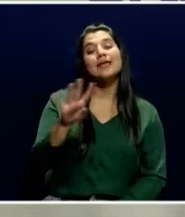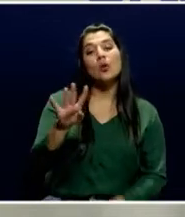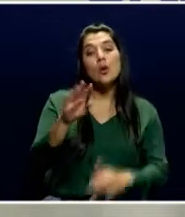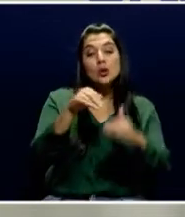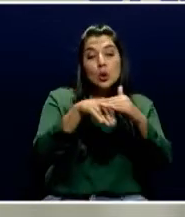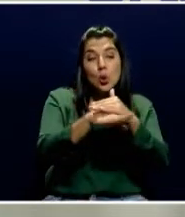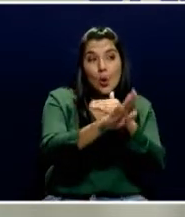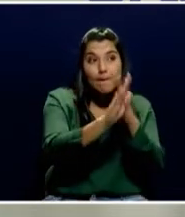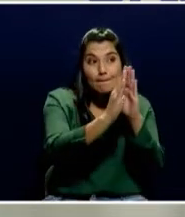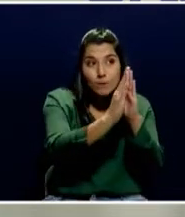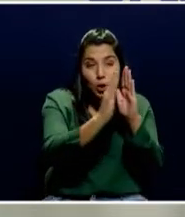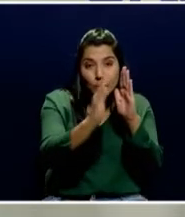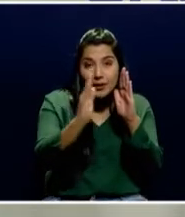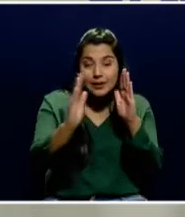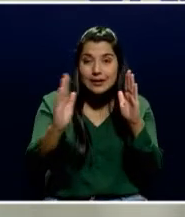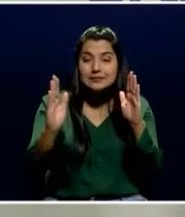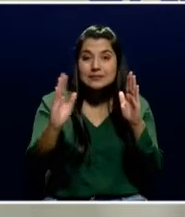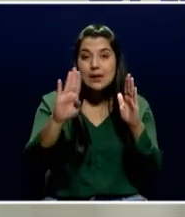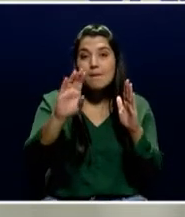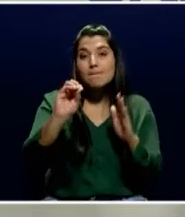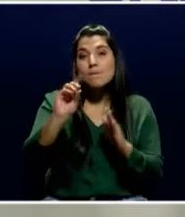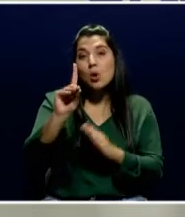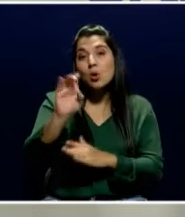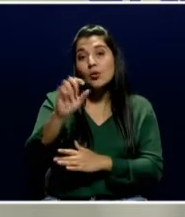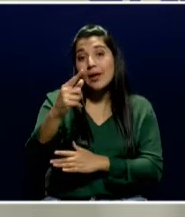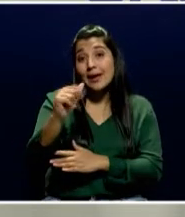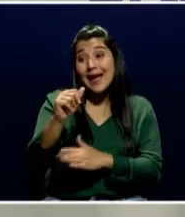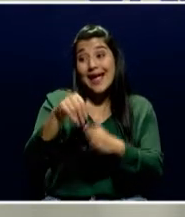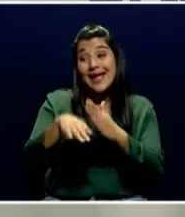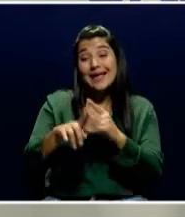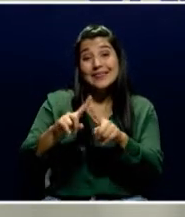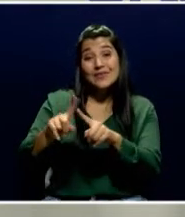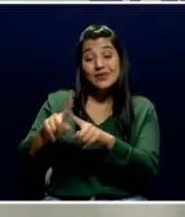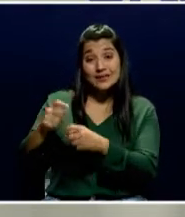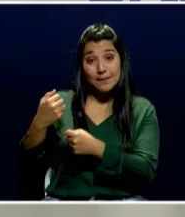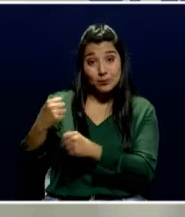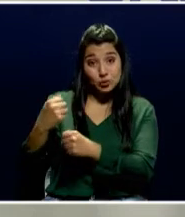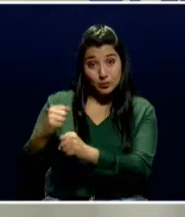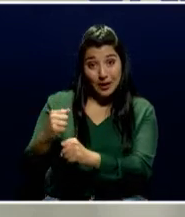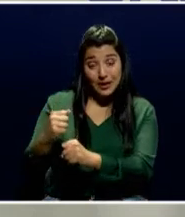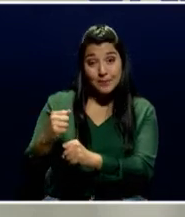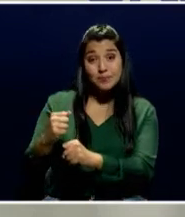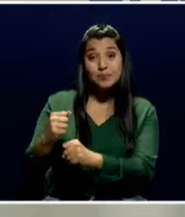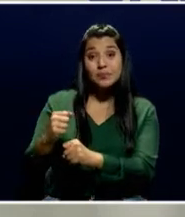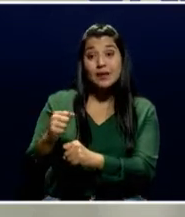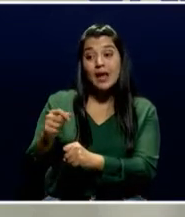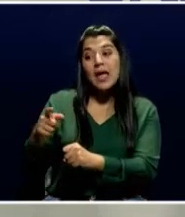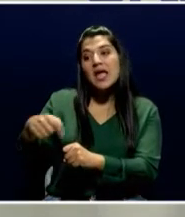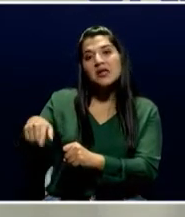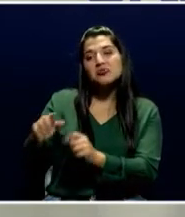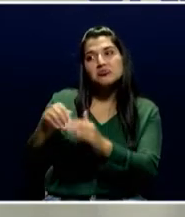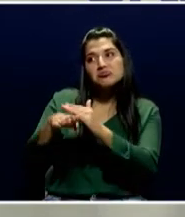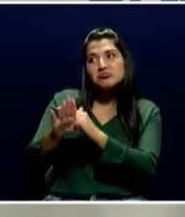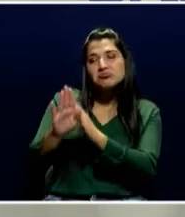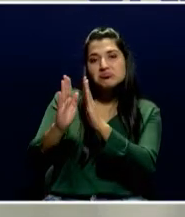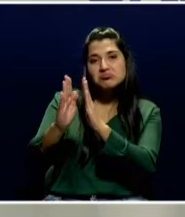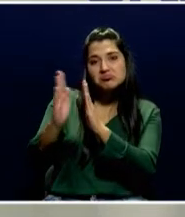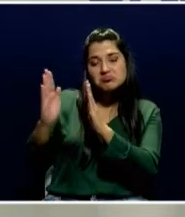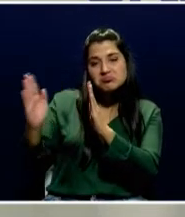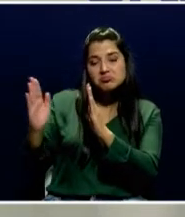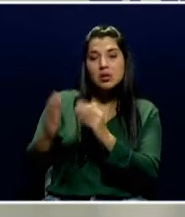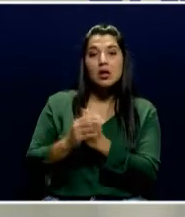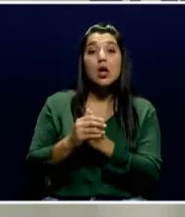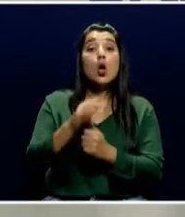mini bodegas en diferentes municipalidades que nos han ofrecido condiciones para tener recursos ahí, 4